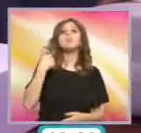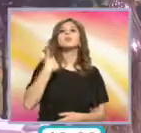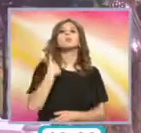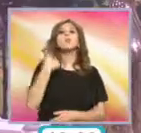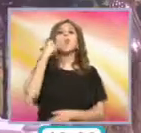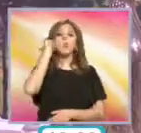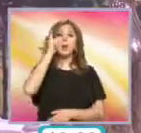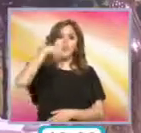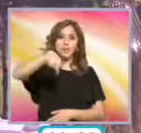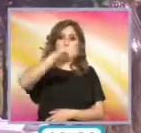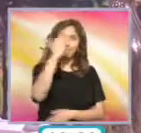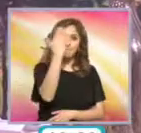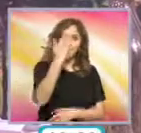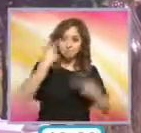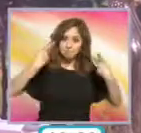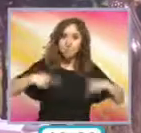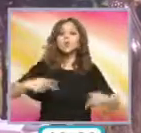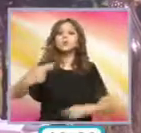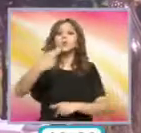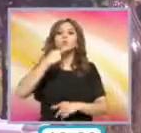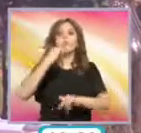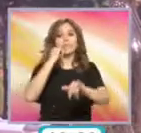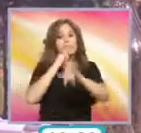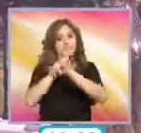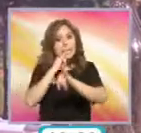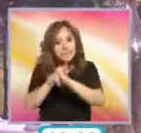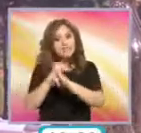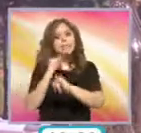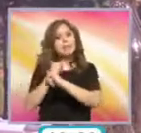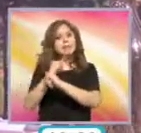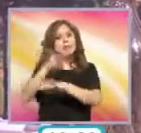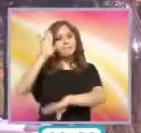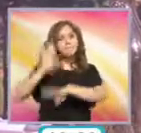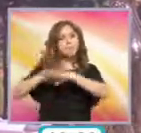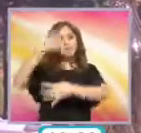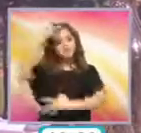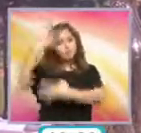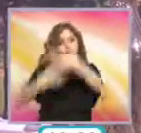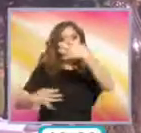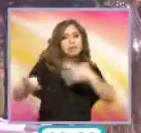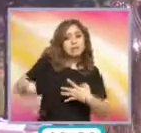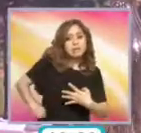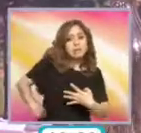de la información y sigamos haciendo de internet un lugar rico en contenidos y eso nos